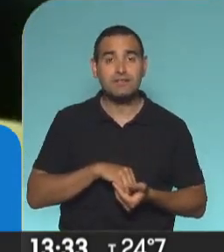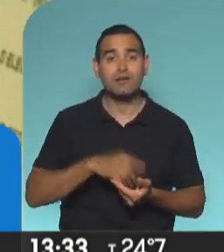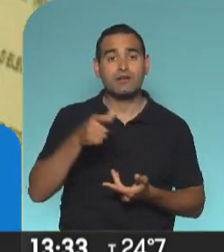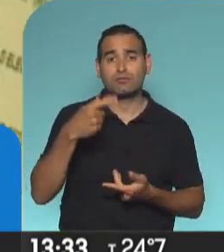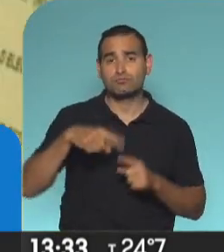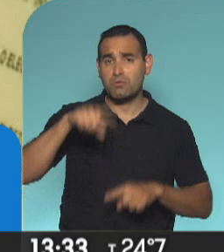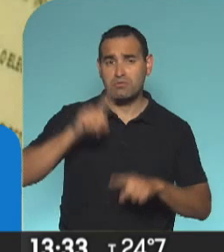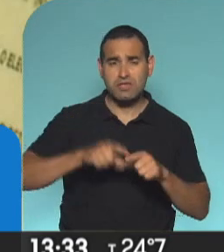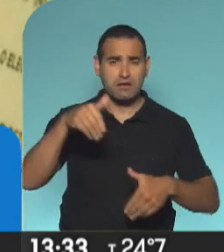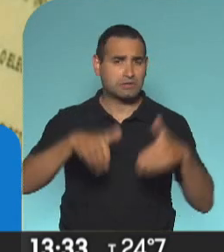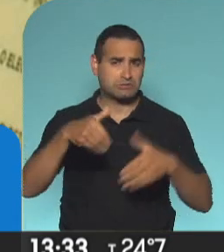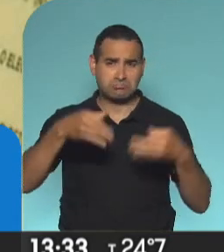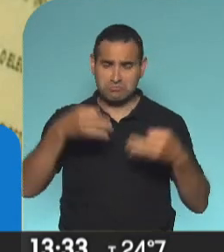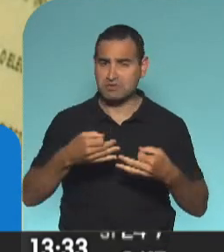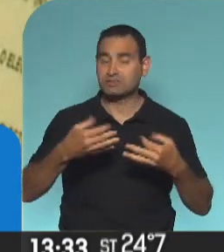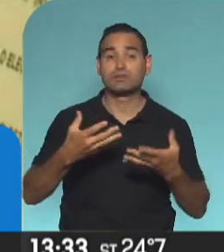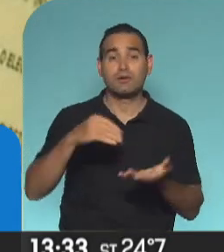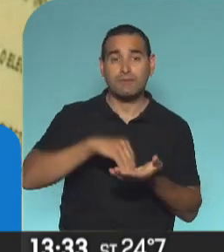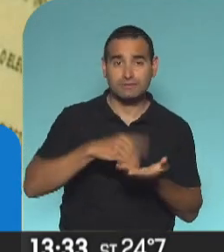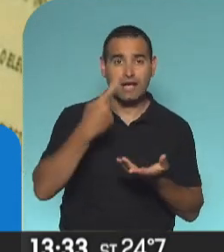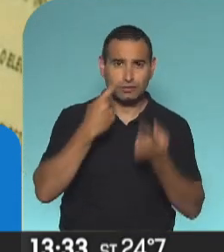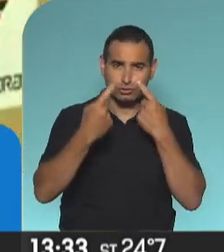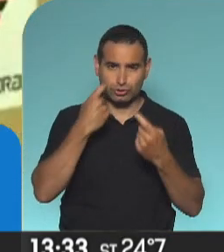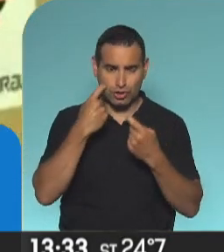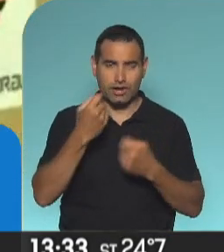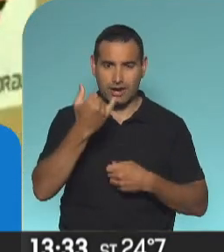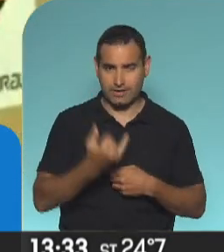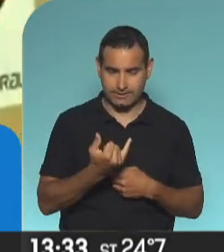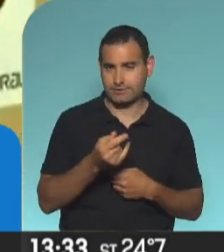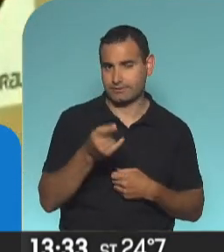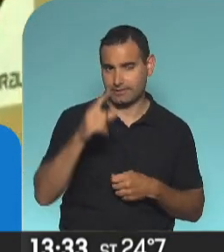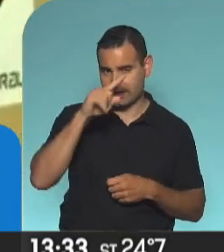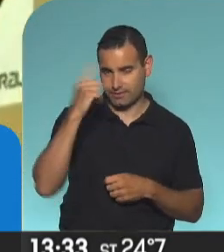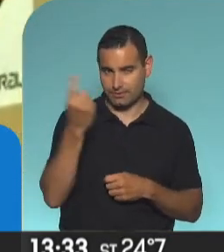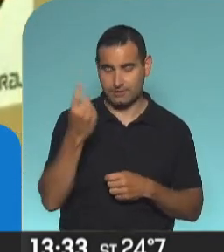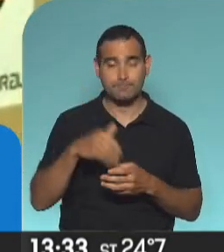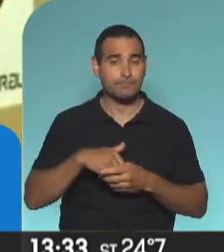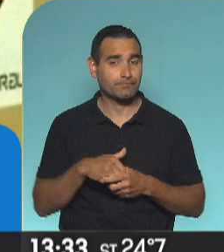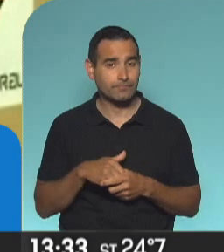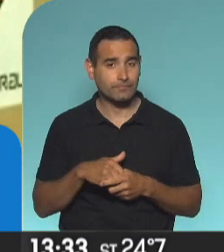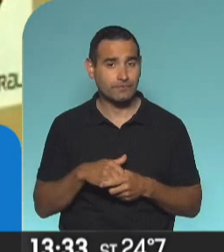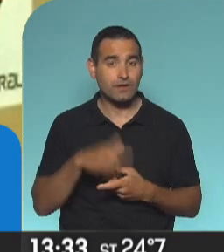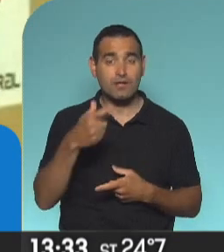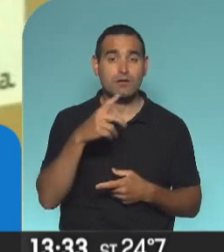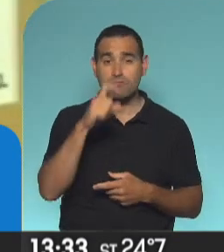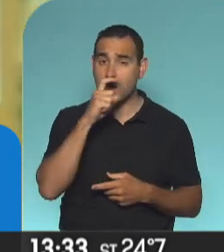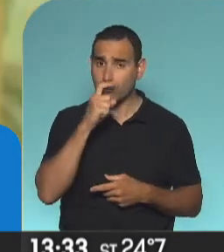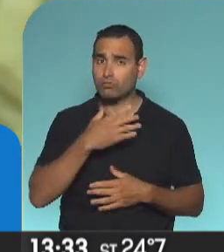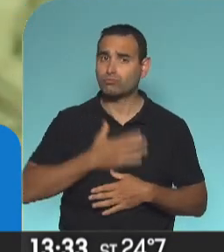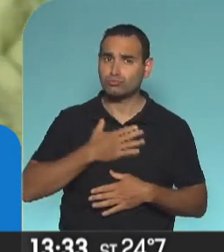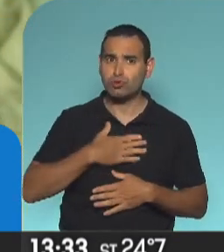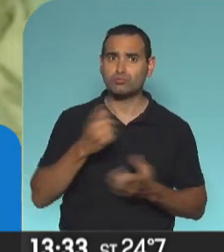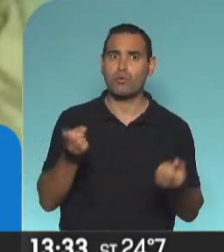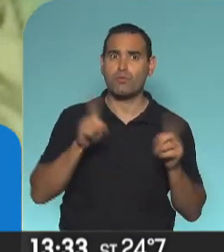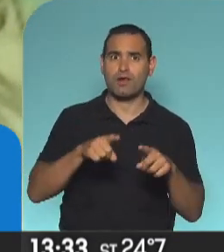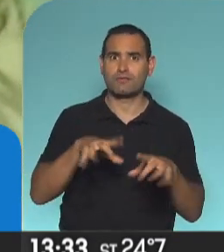transcurrió la jornada electoral, que contó con la fiscalización de observadores internacionales. El presidente Nicolás Maduro celebró la recuperación de la